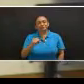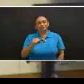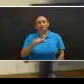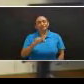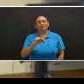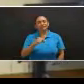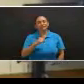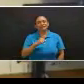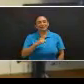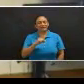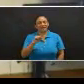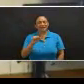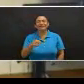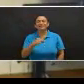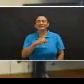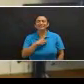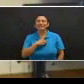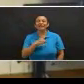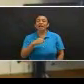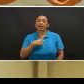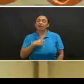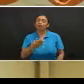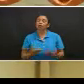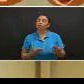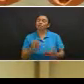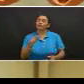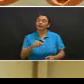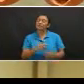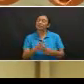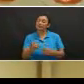que me vengan a llamar.